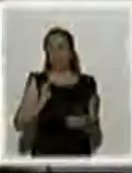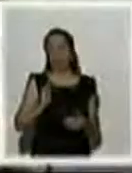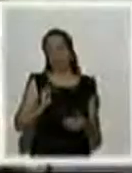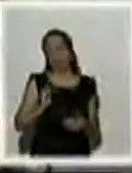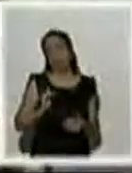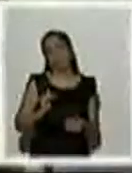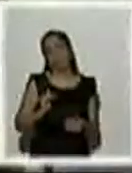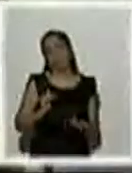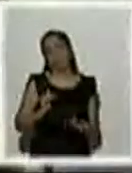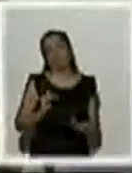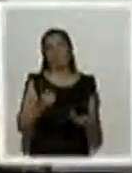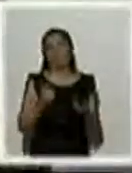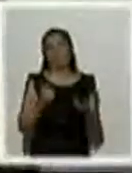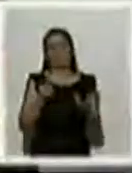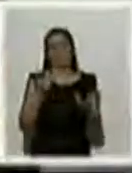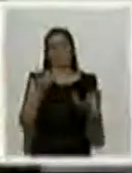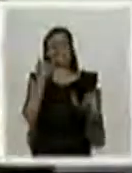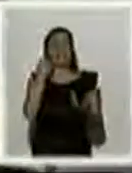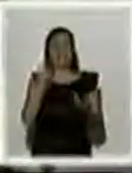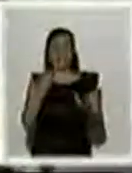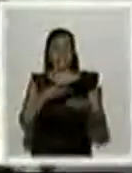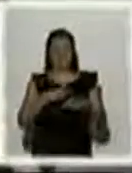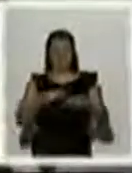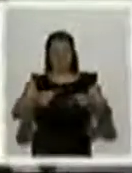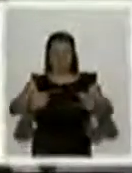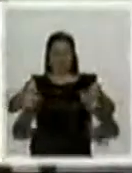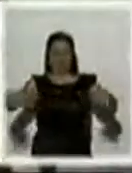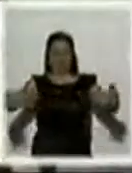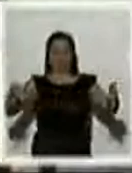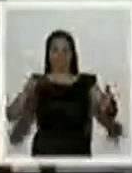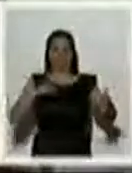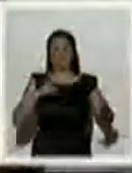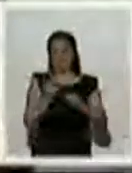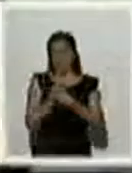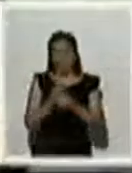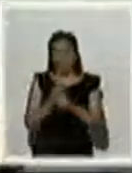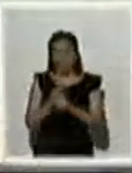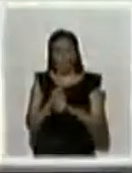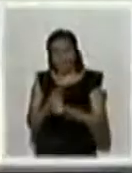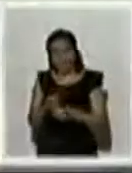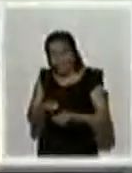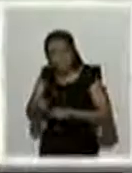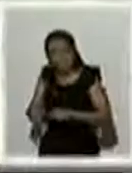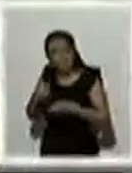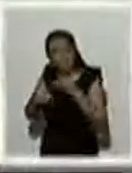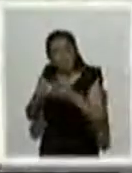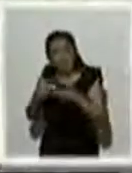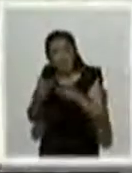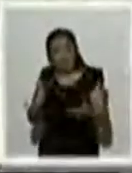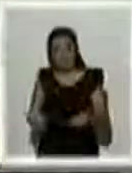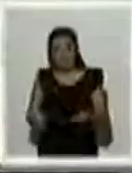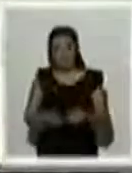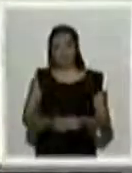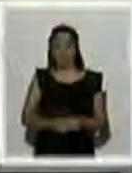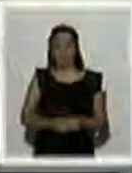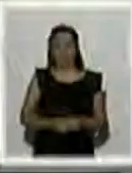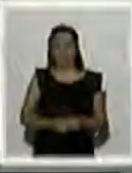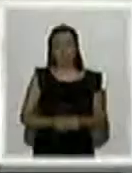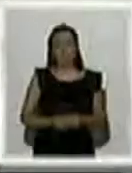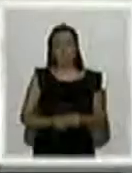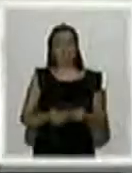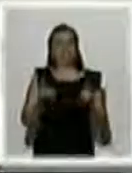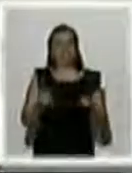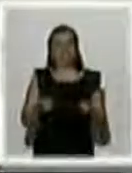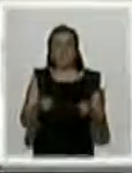se licúan y no pueden afrontar su vida ni la de su familia. A su vez, el paso por la tarea parlamentaria deja